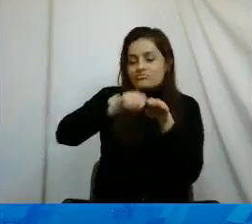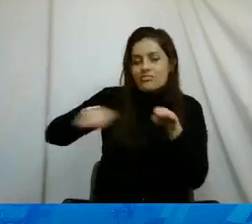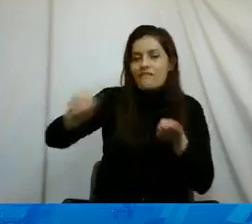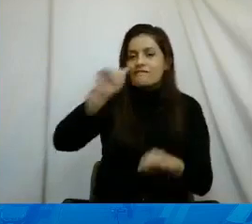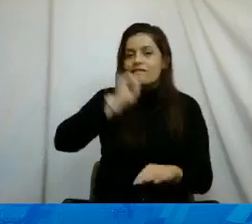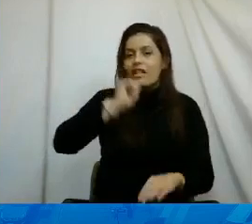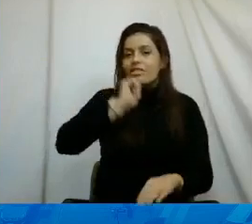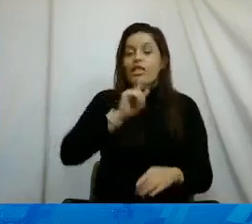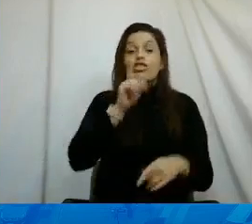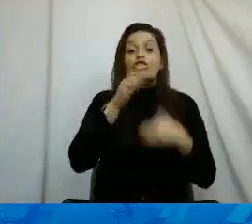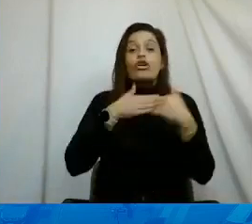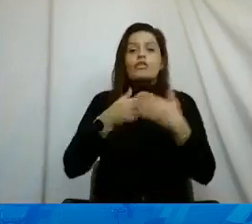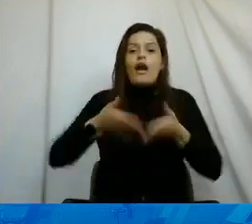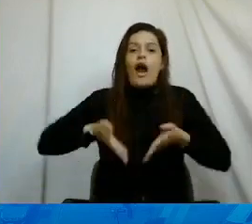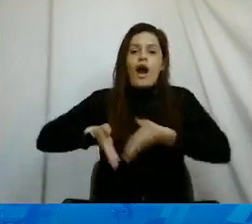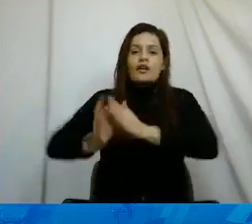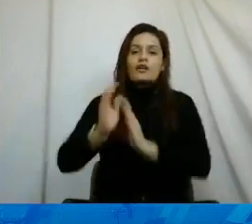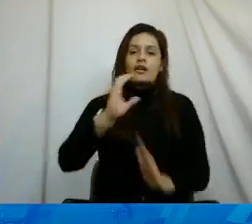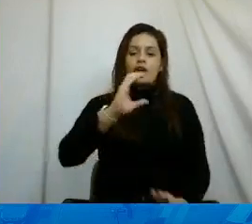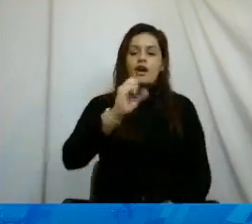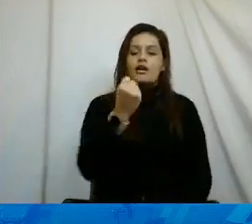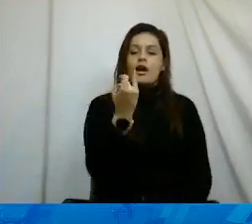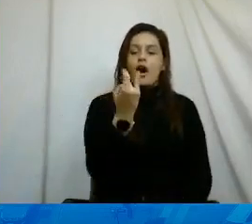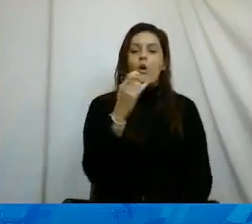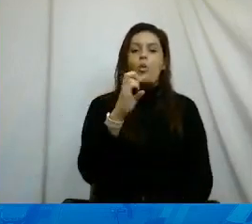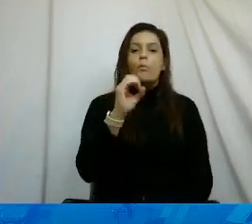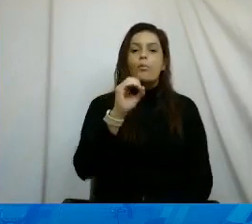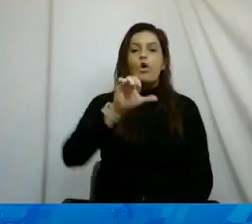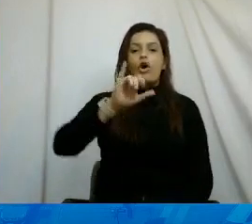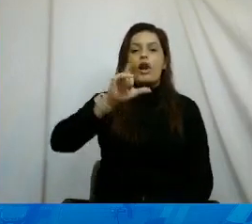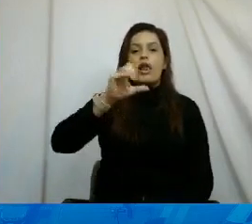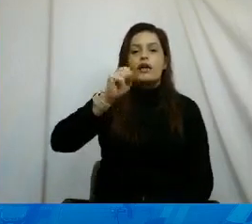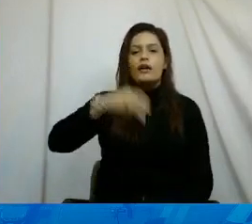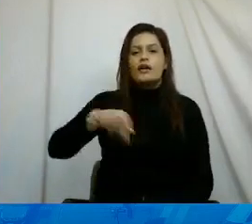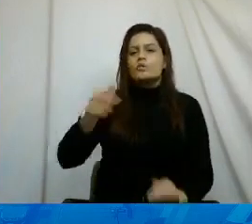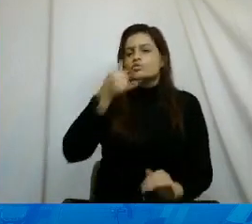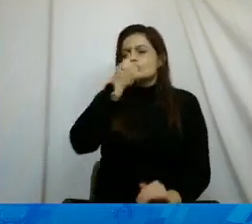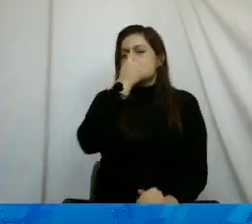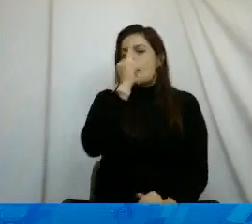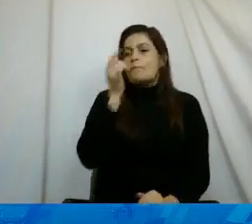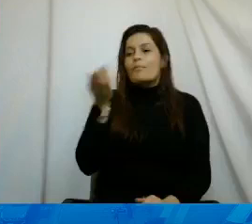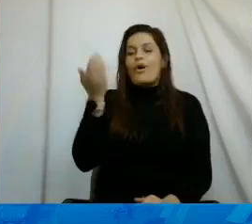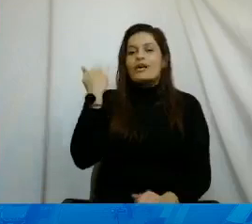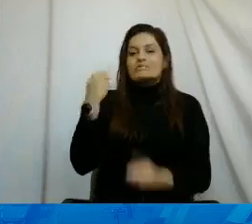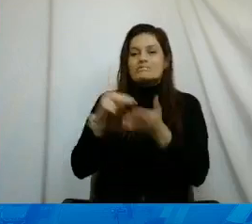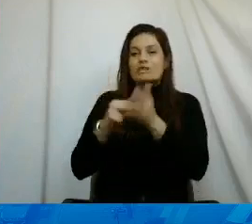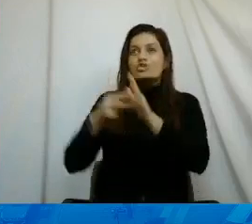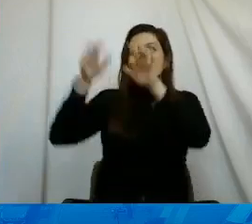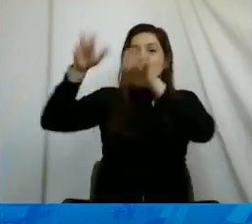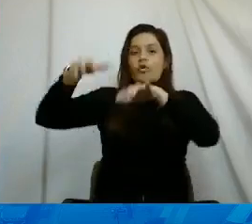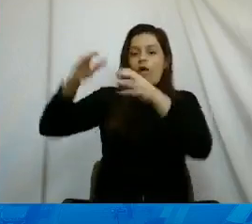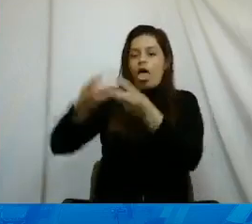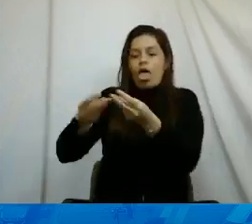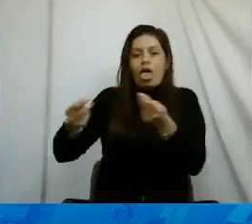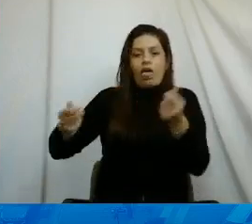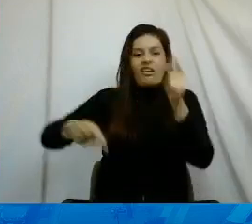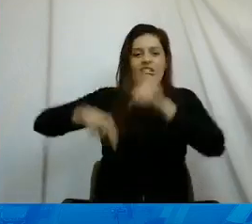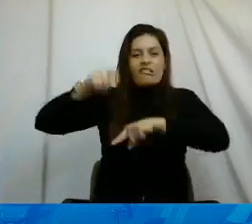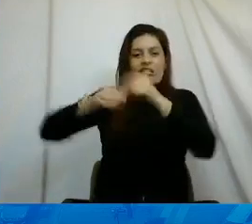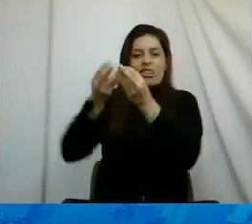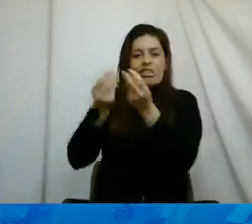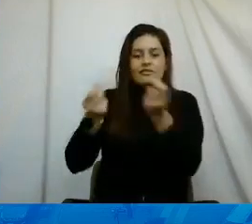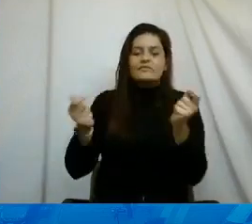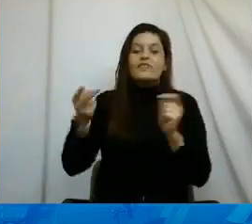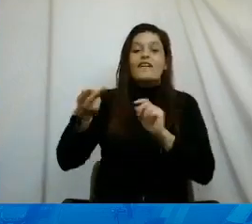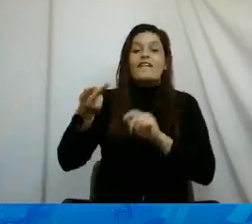calle Caupolicán, que hace años están con un tema ahí y ahora se agudiza con la lluvia. Los